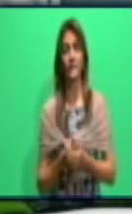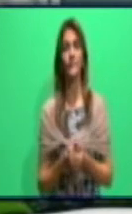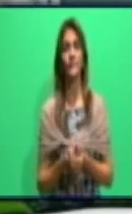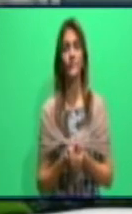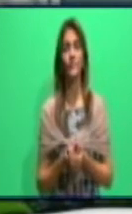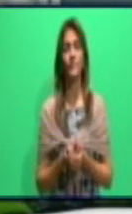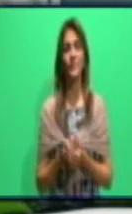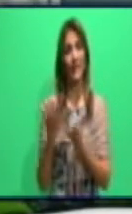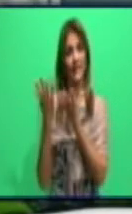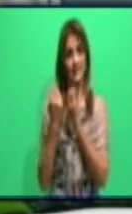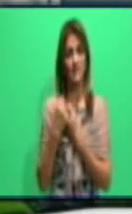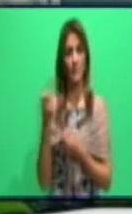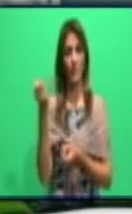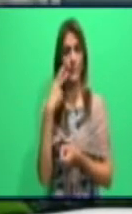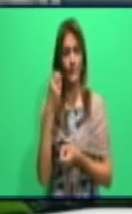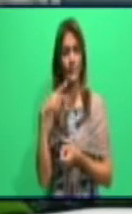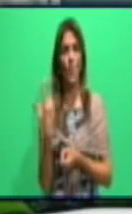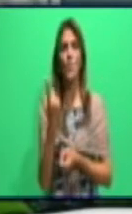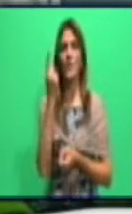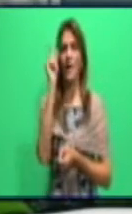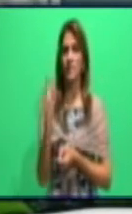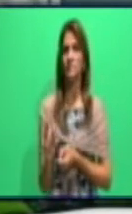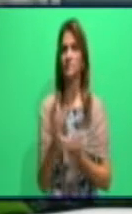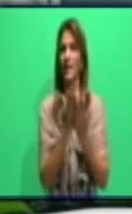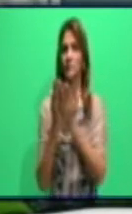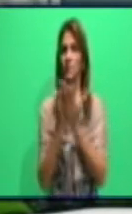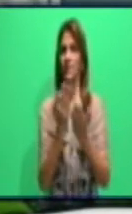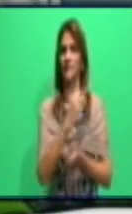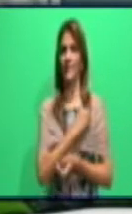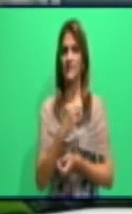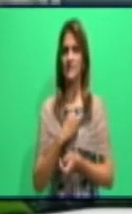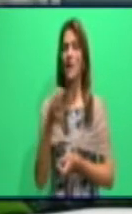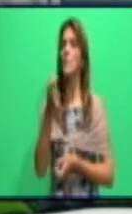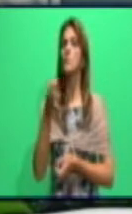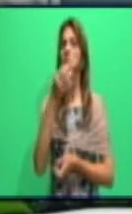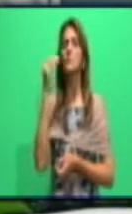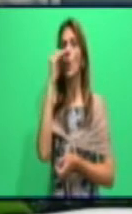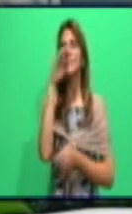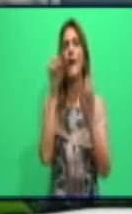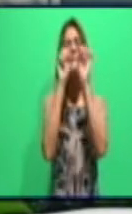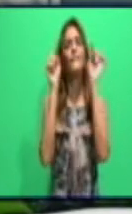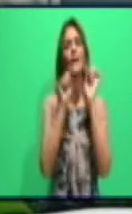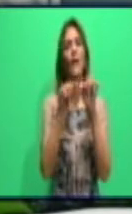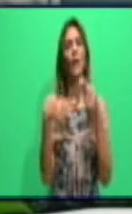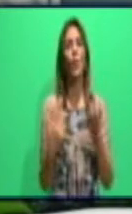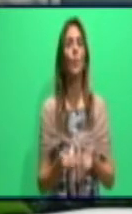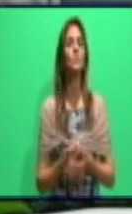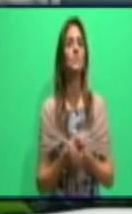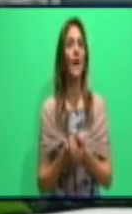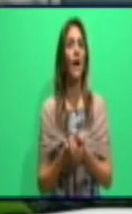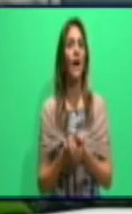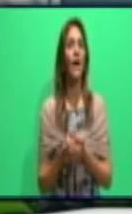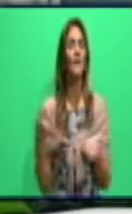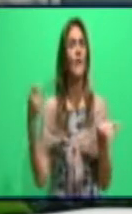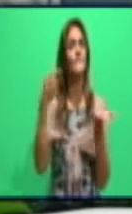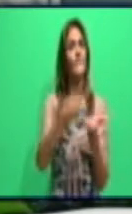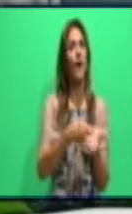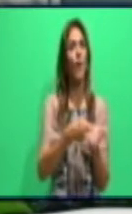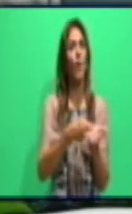con la doctora, la estudiante de medicina de Guisa, que hace una pregunta muy específica relativa al pago de los estudiantes.